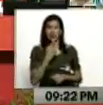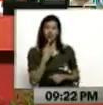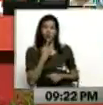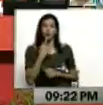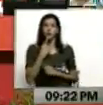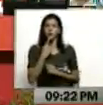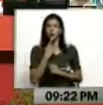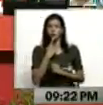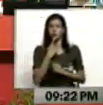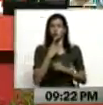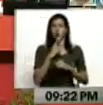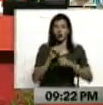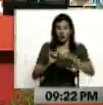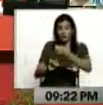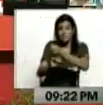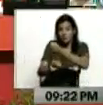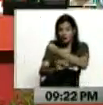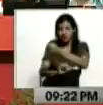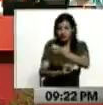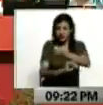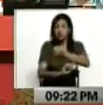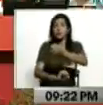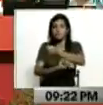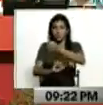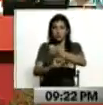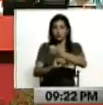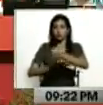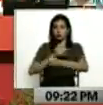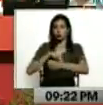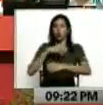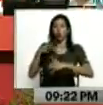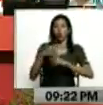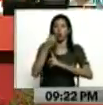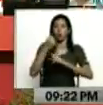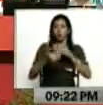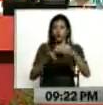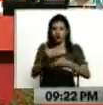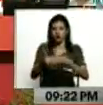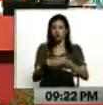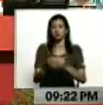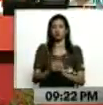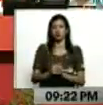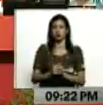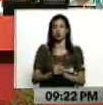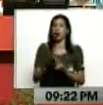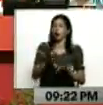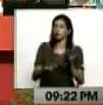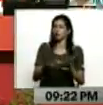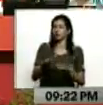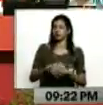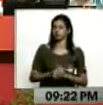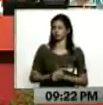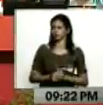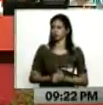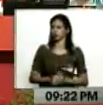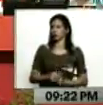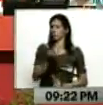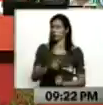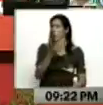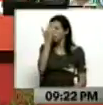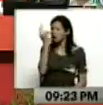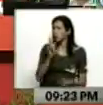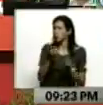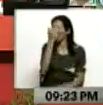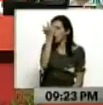Chávez dijo que era Era un piso de donde nosotros ya estábamos habíamos logrado avance a veces eso como